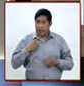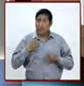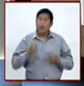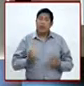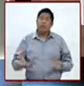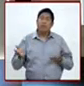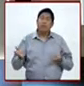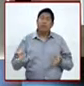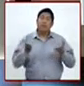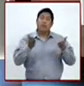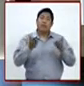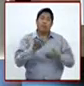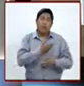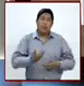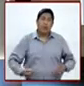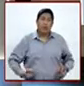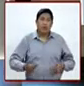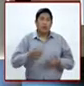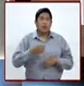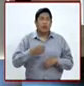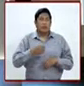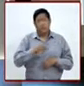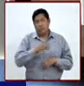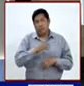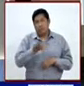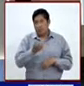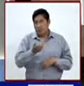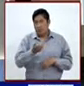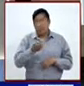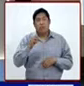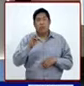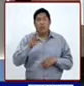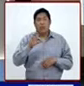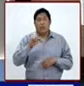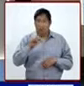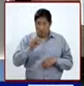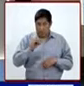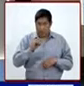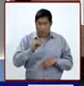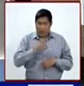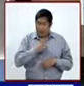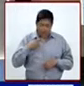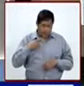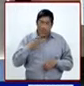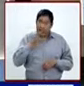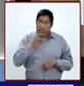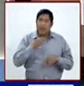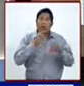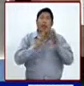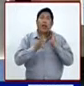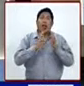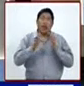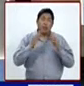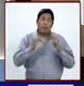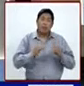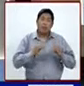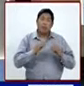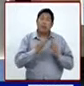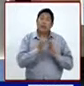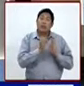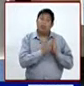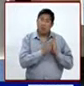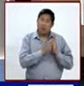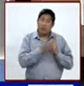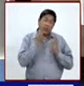el presidente de la Cámara Baja, del presidente Mercado. ¿Qué dice el proyecto de ley? Habla sobre elevar a rango de